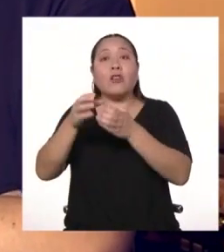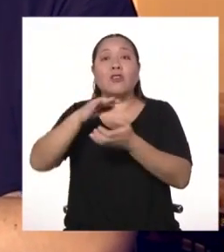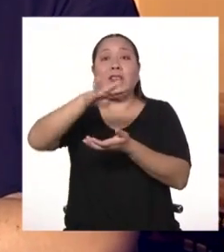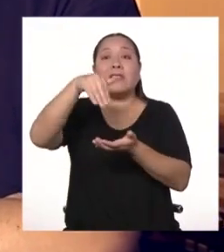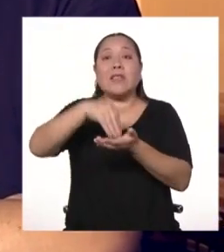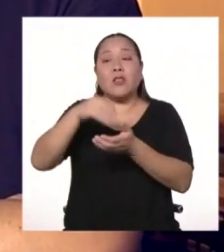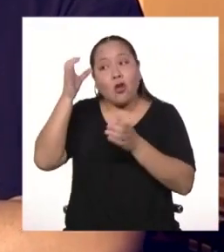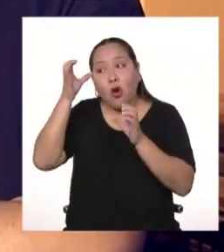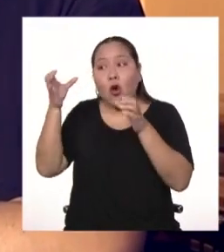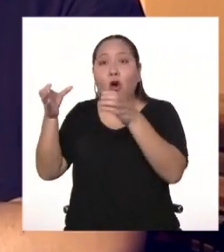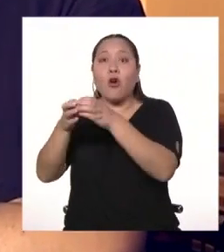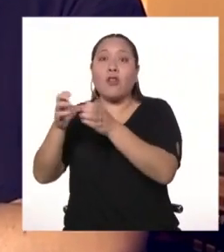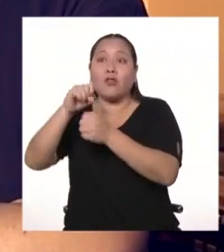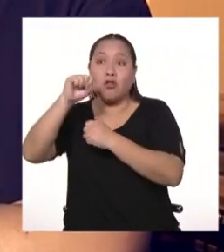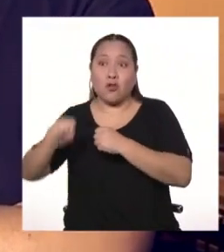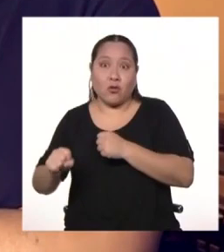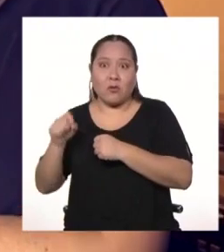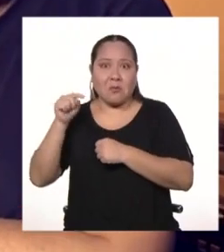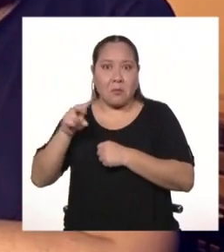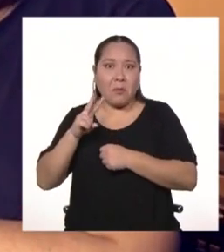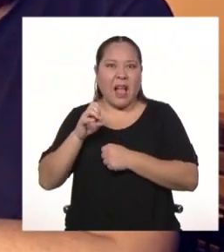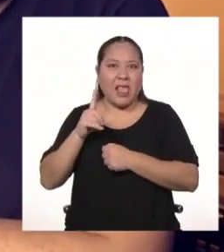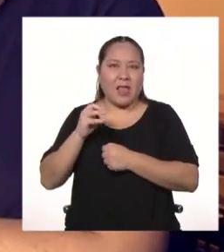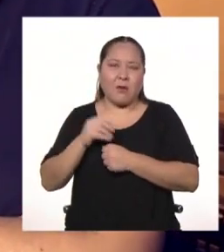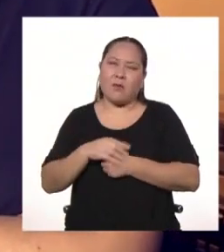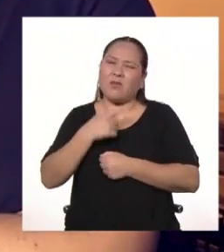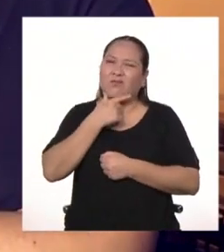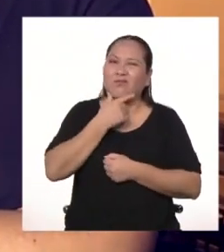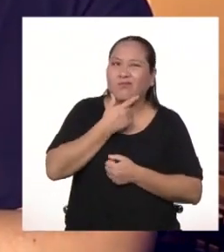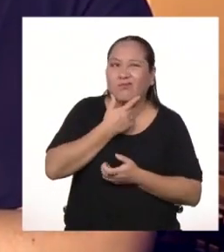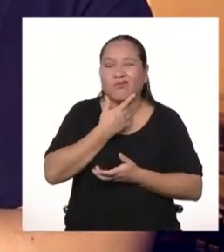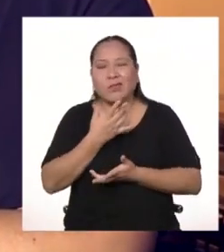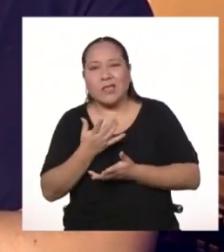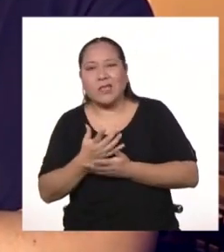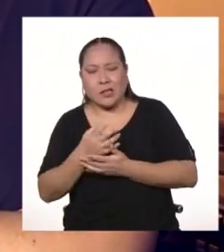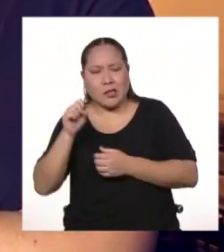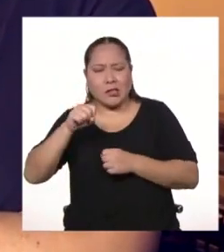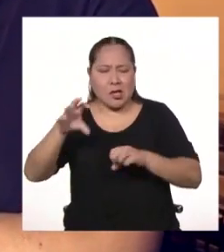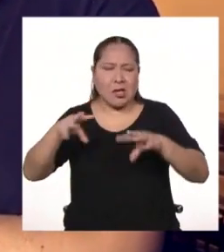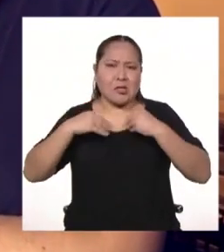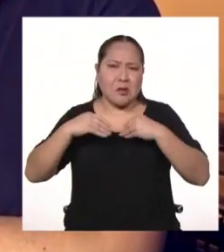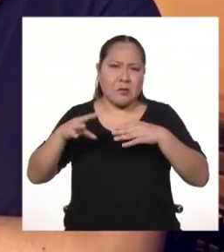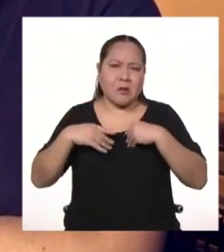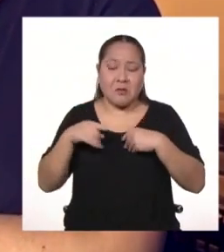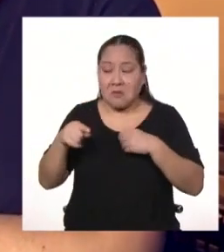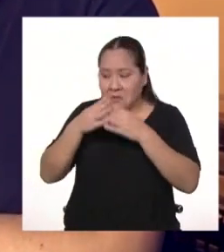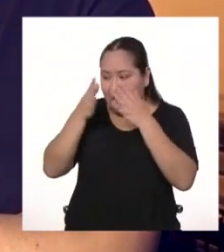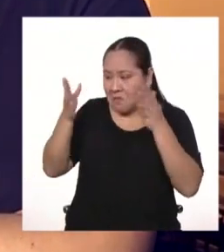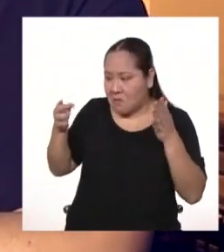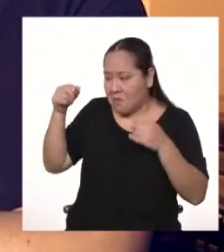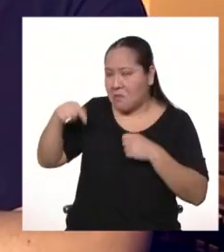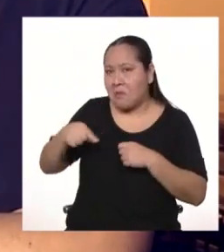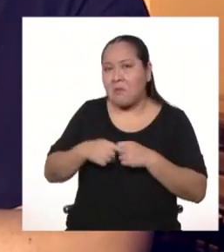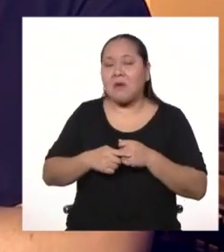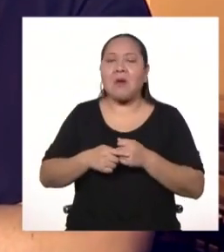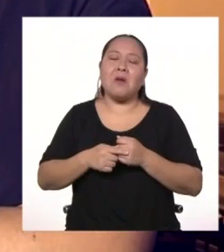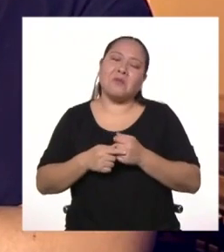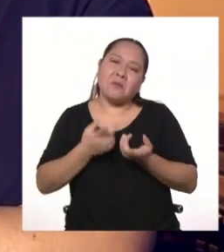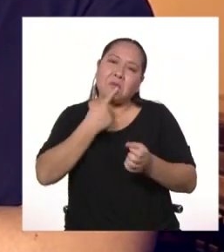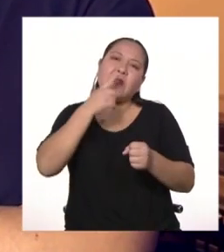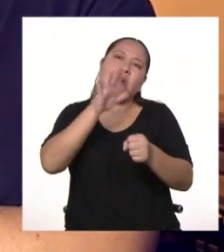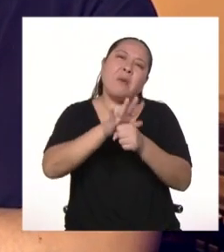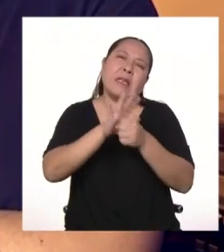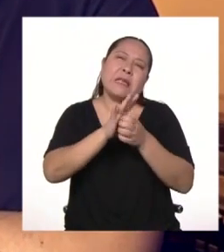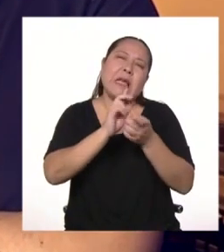fue un entusiasta de este congreso. No le convencía mucho Leguía, pero sí le parecía interesante la apertura, la promesa de reformas y